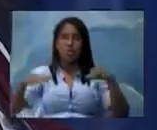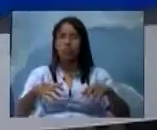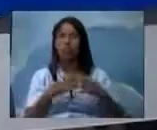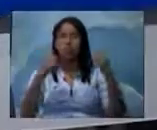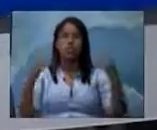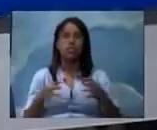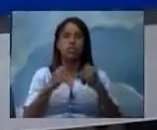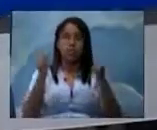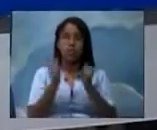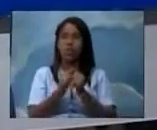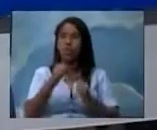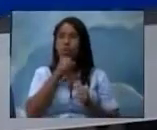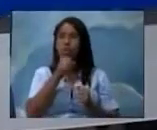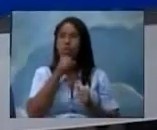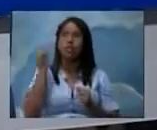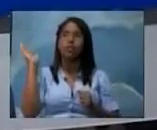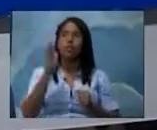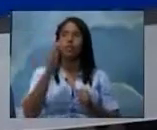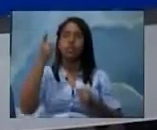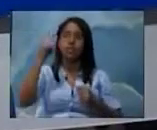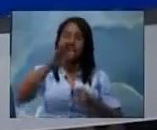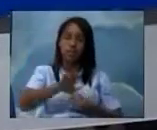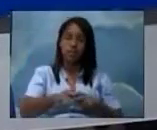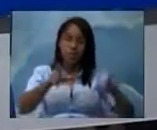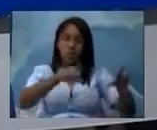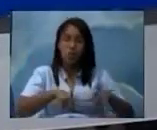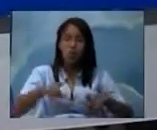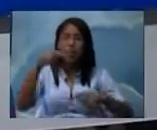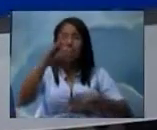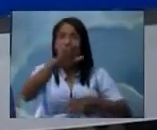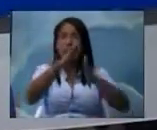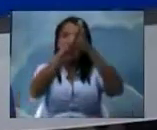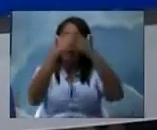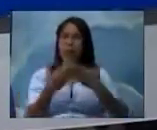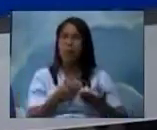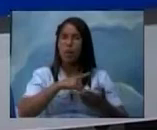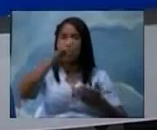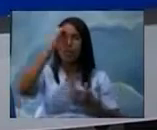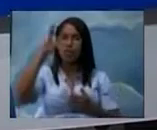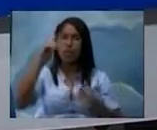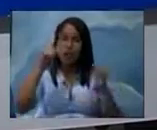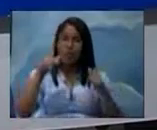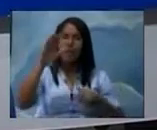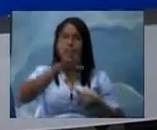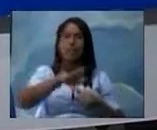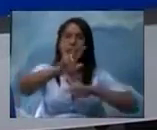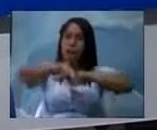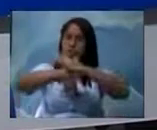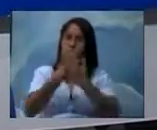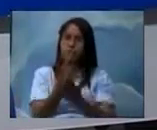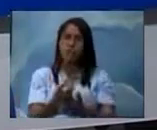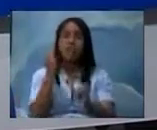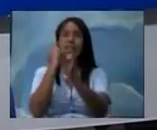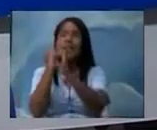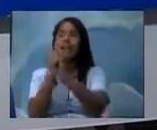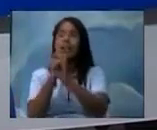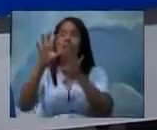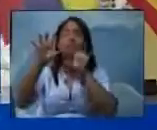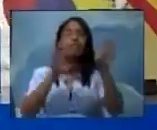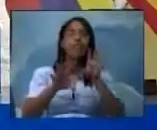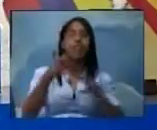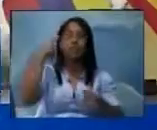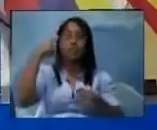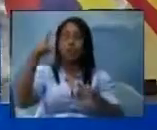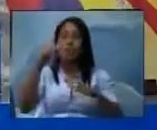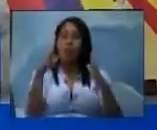mezclan con los viejos. Y vente para que veas lo que está aquí. Aquí está la palabra de Dios. Aquí están las vigilias